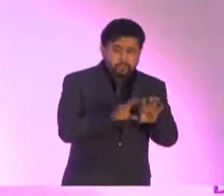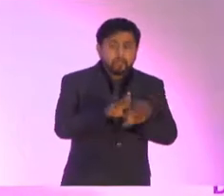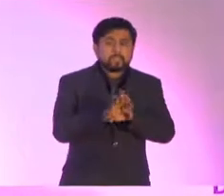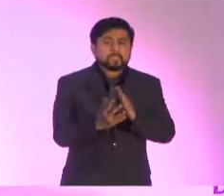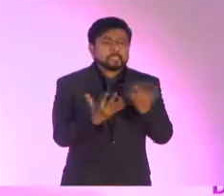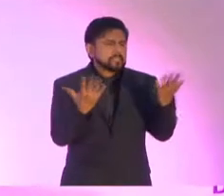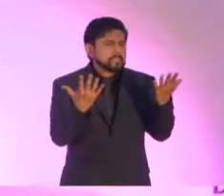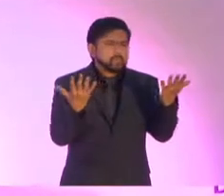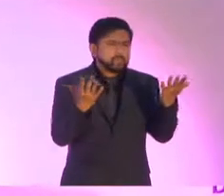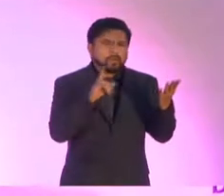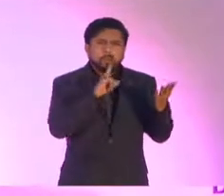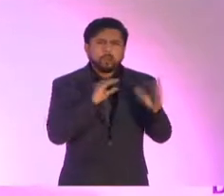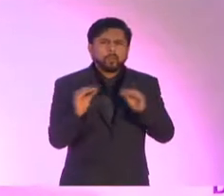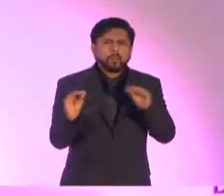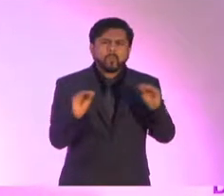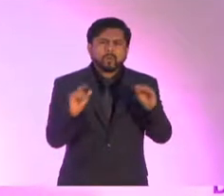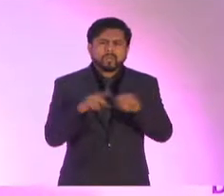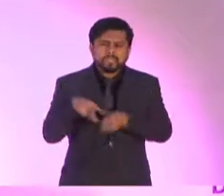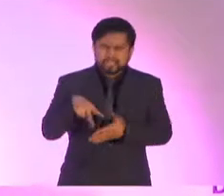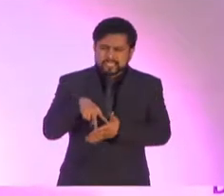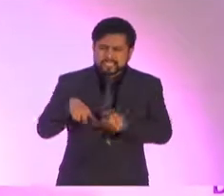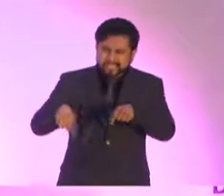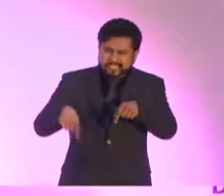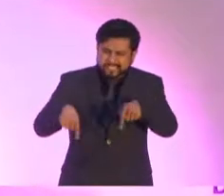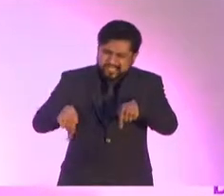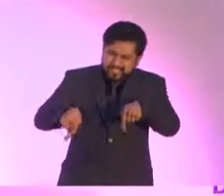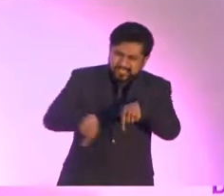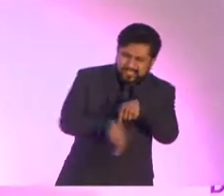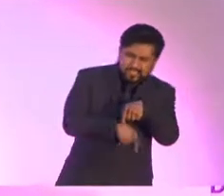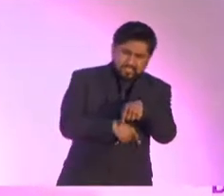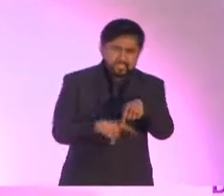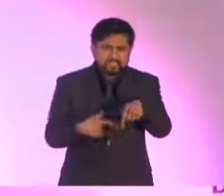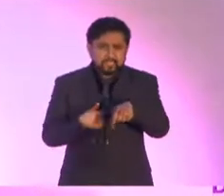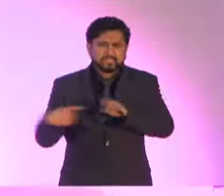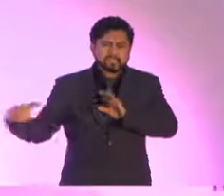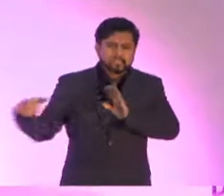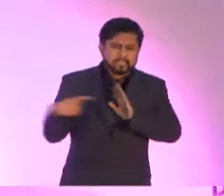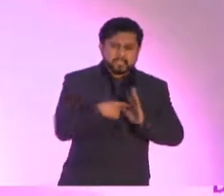están inmóviles, las piernas casi cruzadas, me clavas.